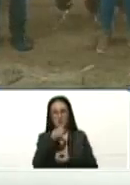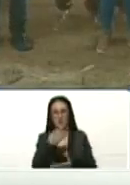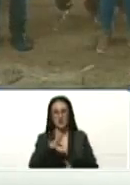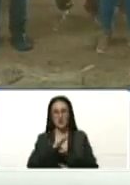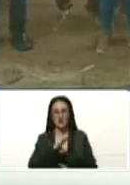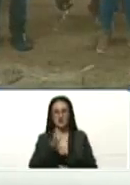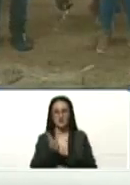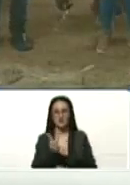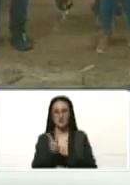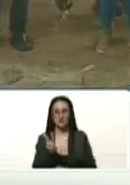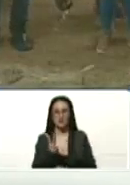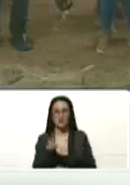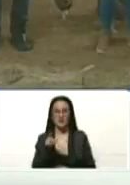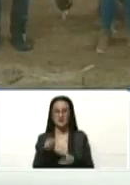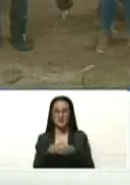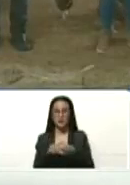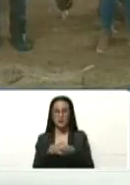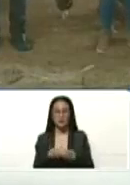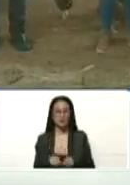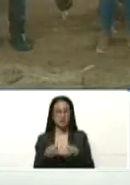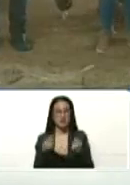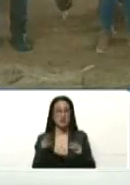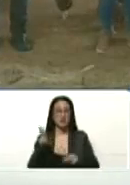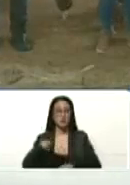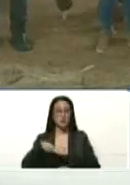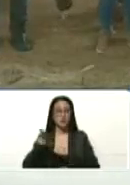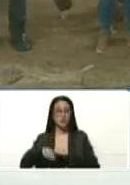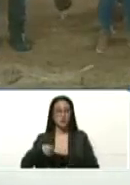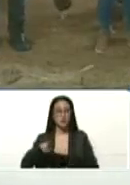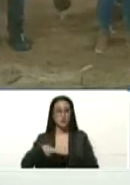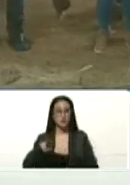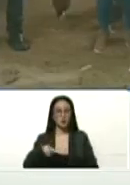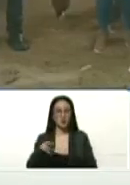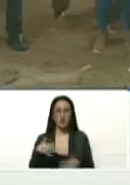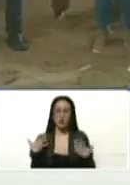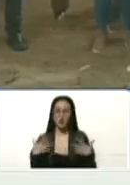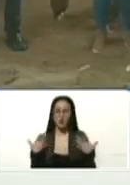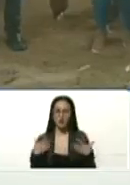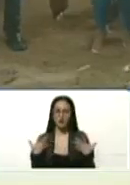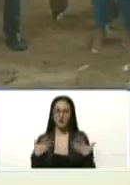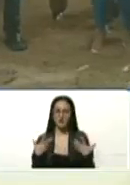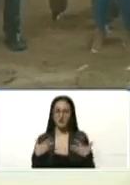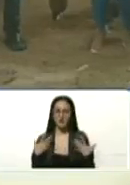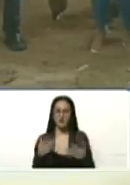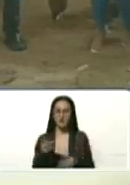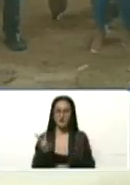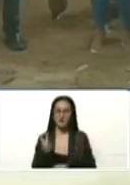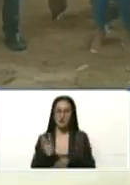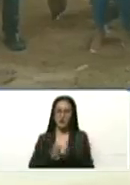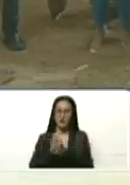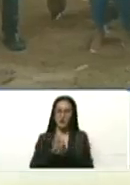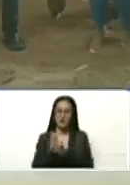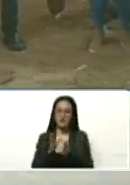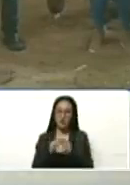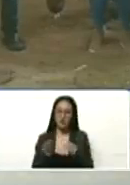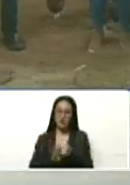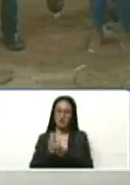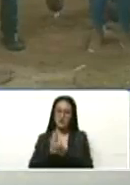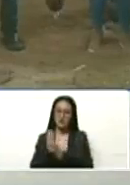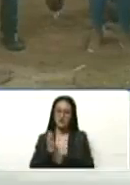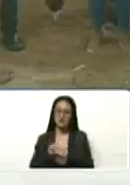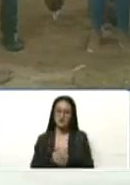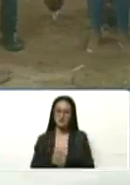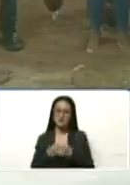Venezuela. Esa pandilla de infelices nunca estará contento de que el país avance, de que todos avancemos, de que